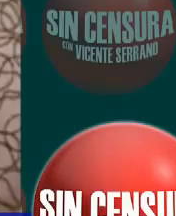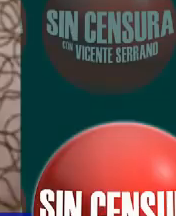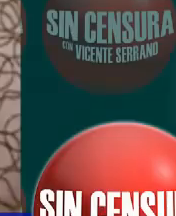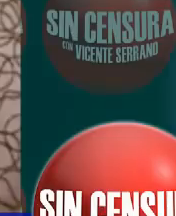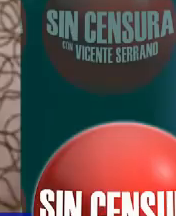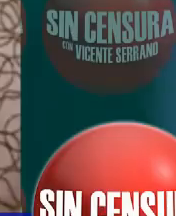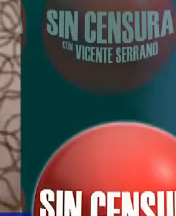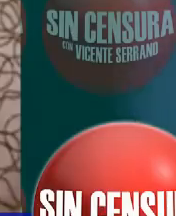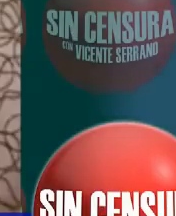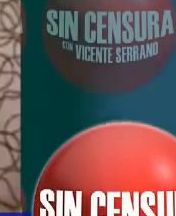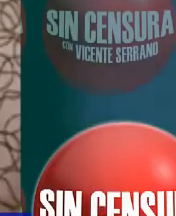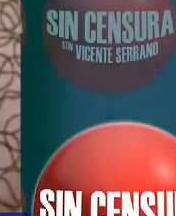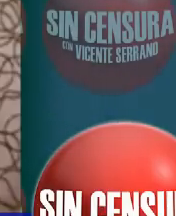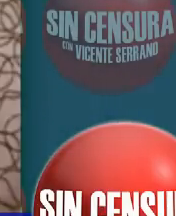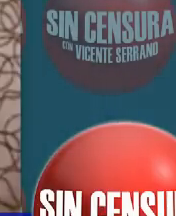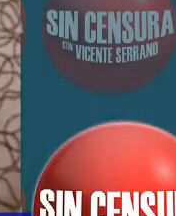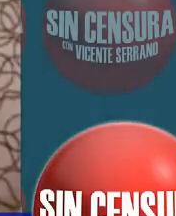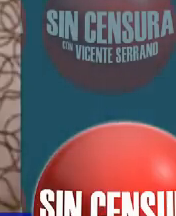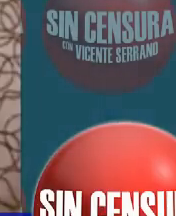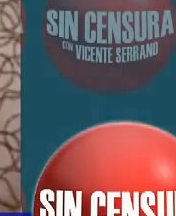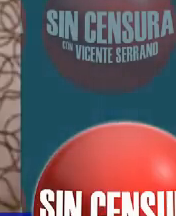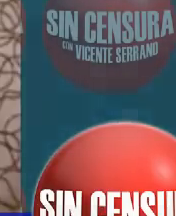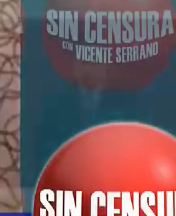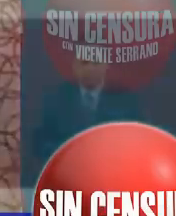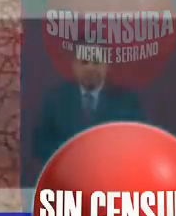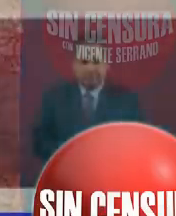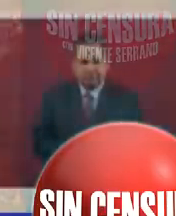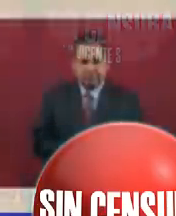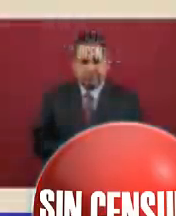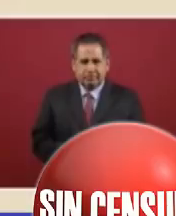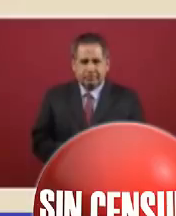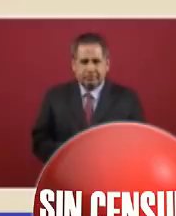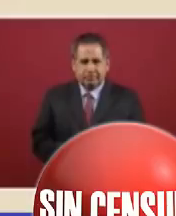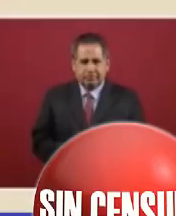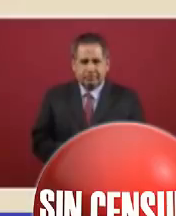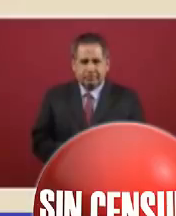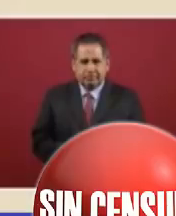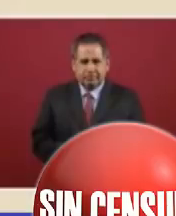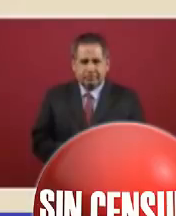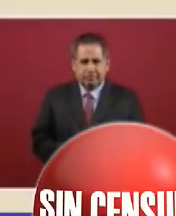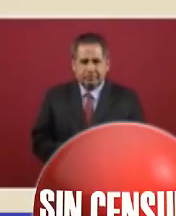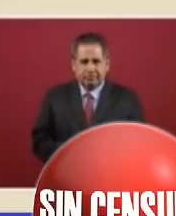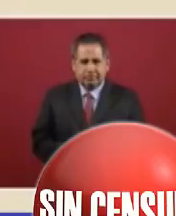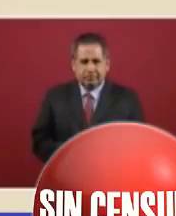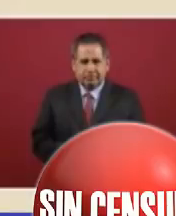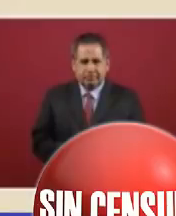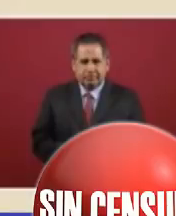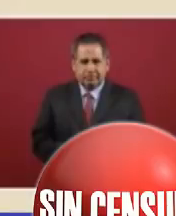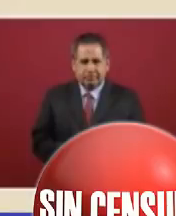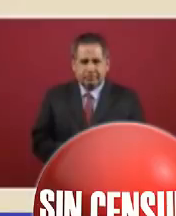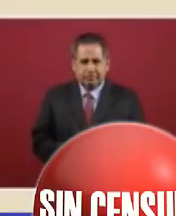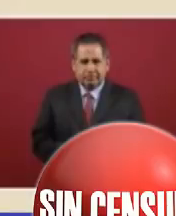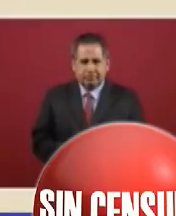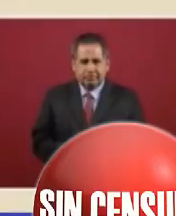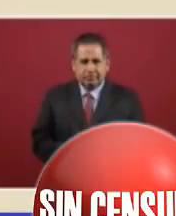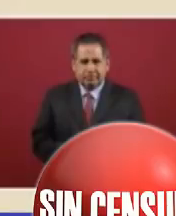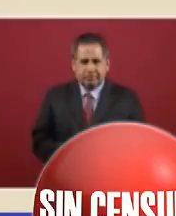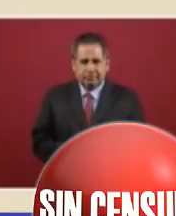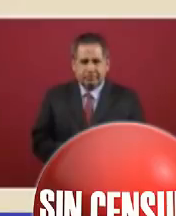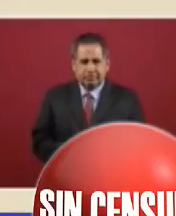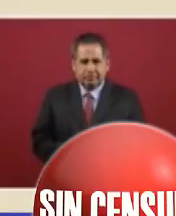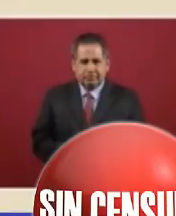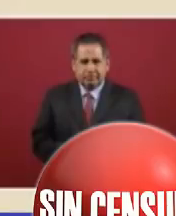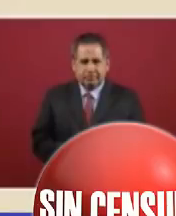para dama y para caballero marca carolina herrera que veían el gastadero que a lo mejor incluso también se llegaron a tomar algún